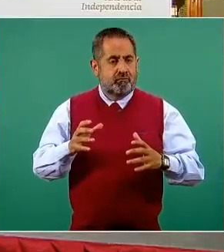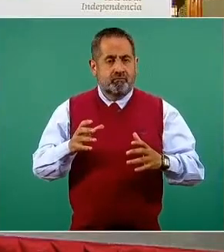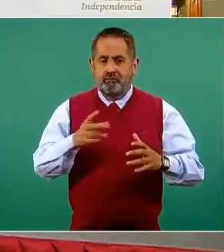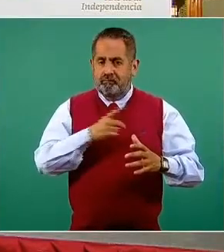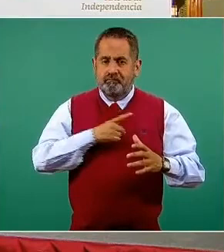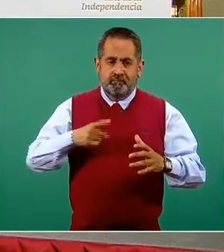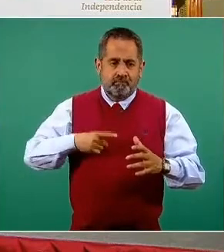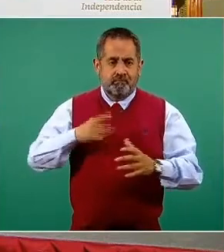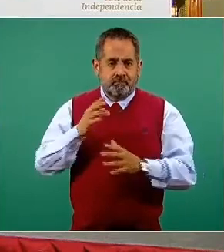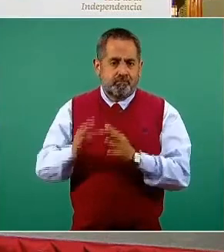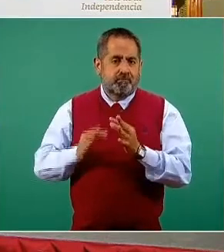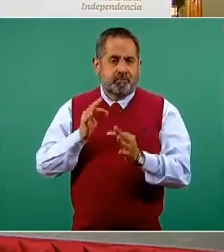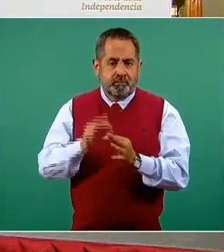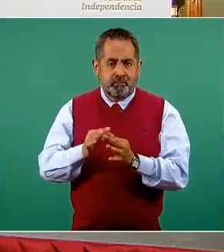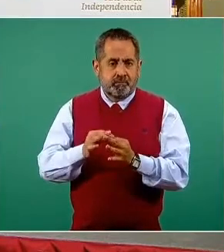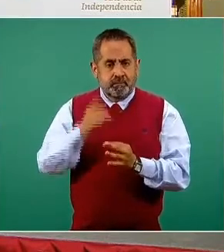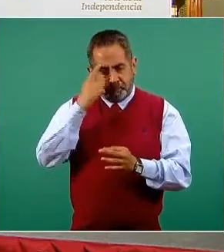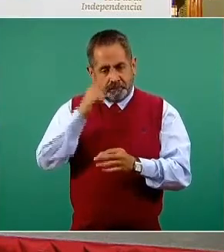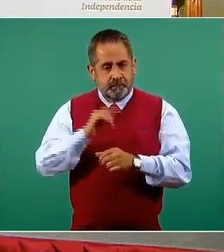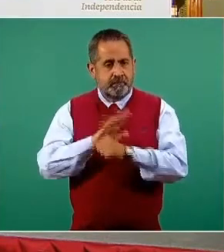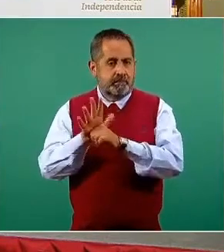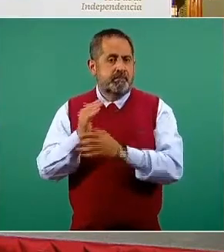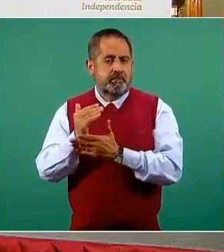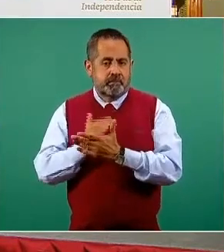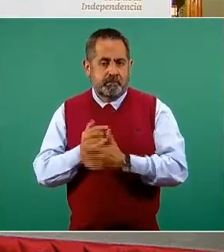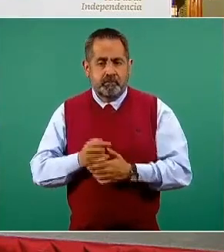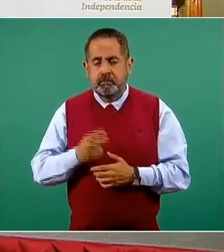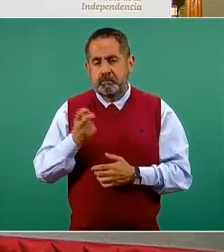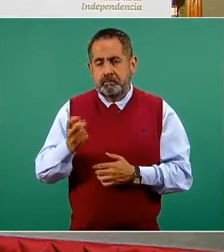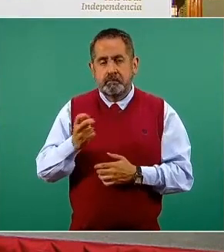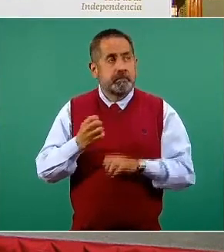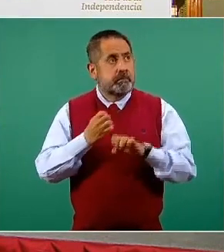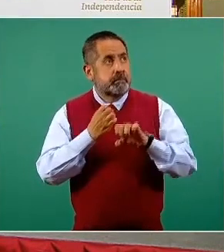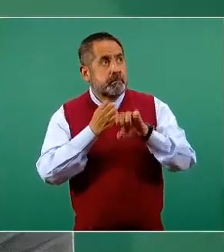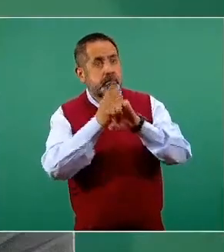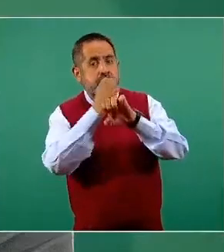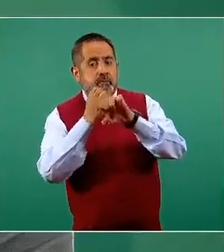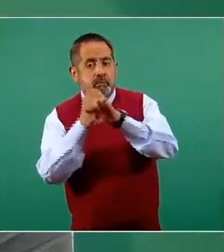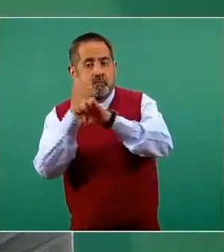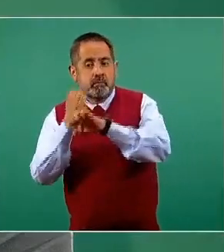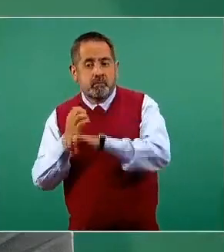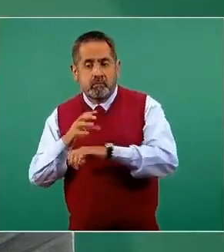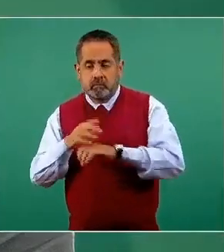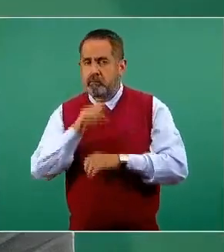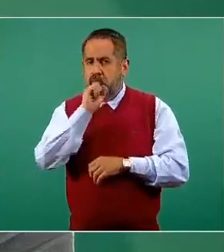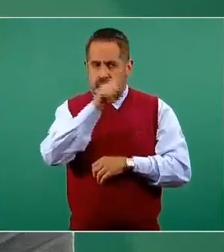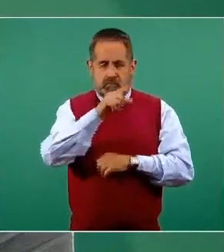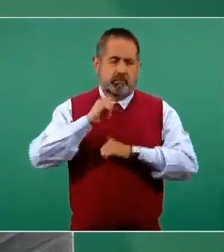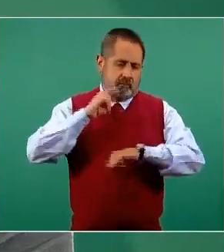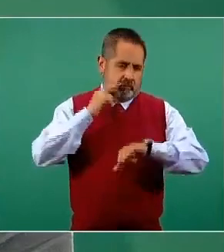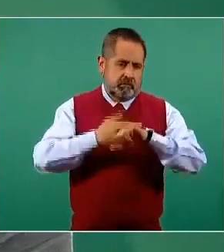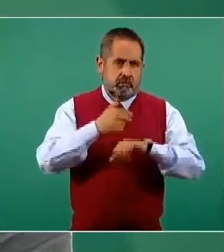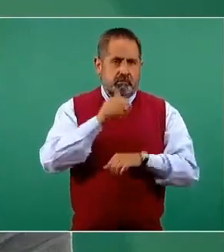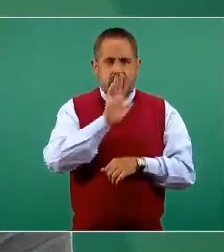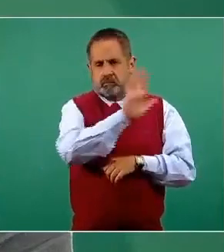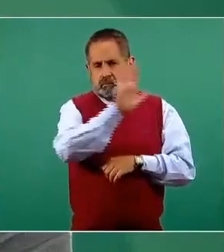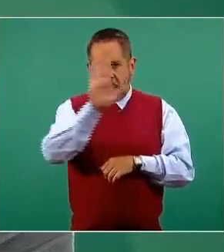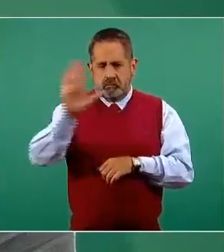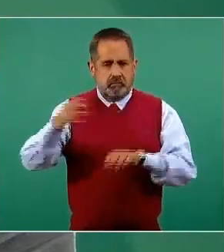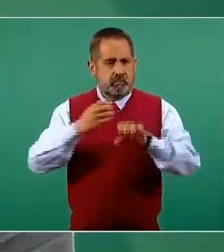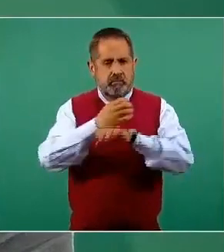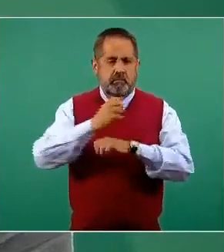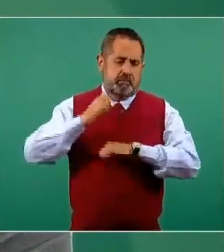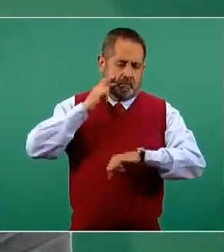mexicano. Y en este sentido, los gobiernos de las entidades federativas, que son autoridades sanitarias de acuerdo a la Ley General de